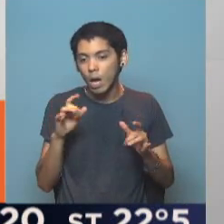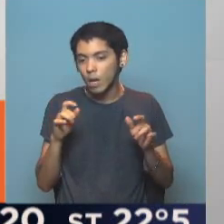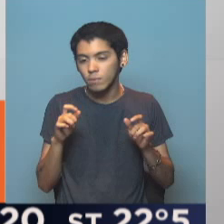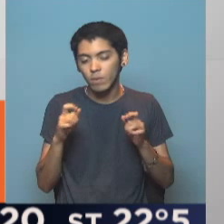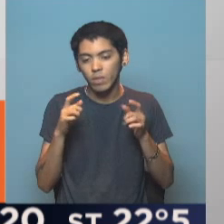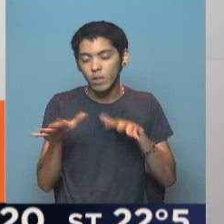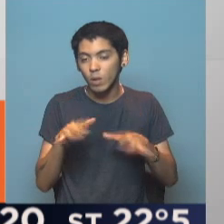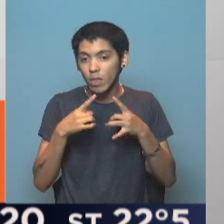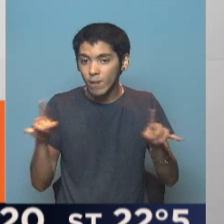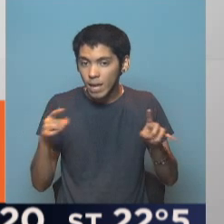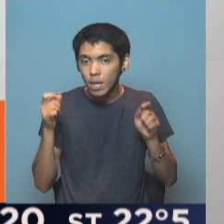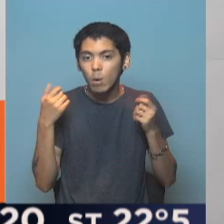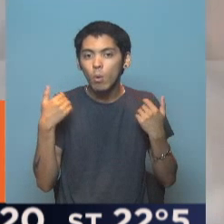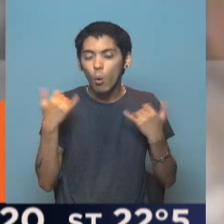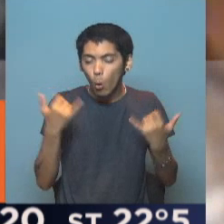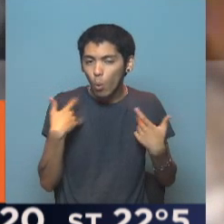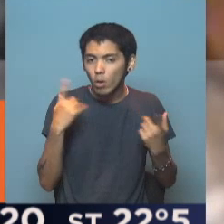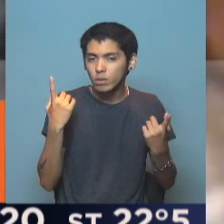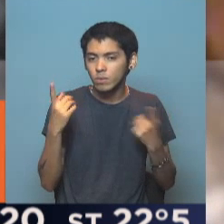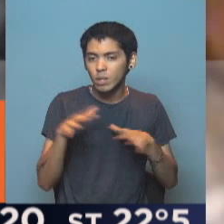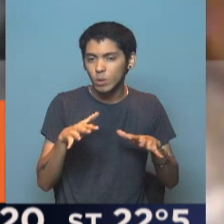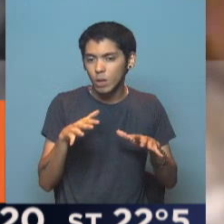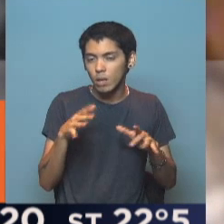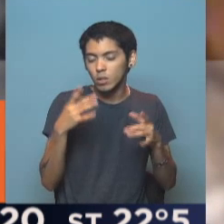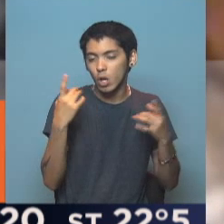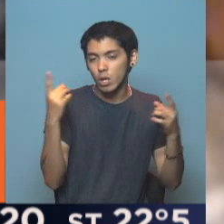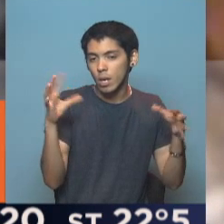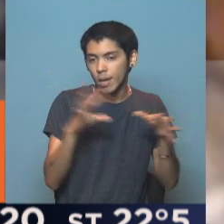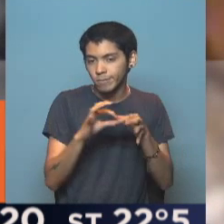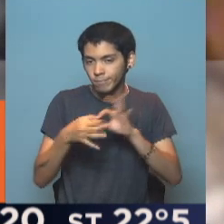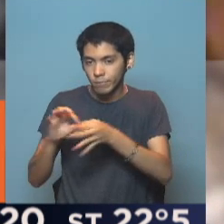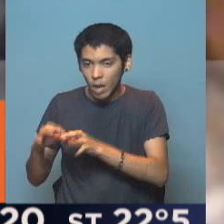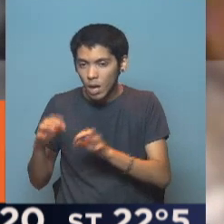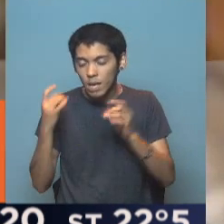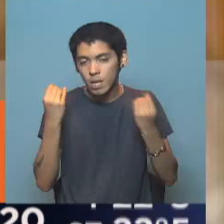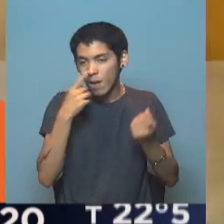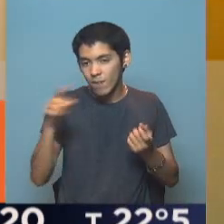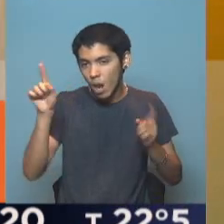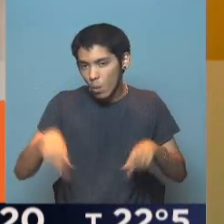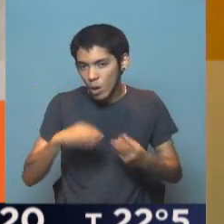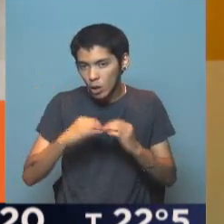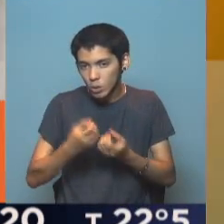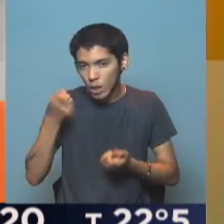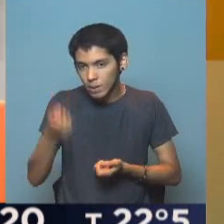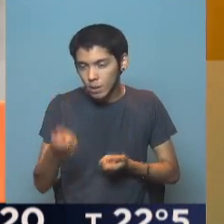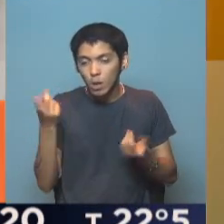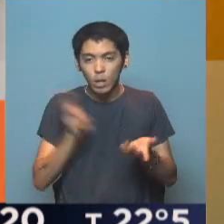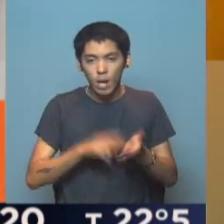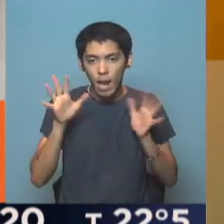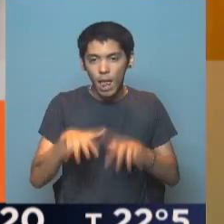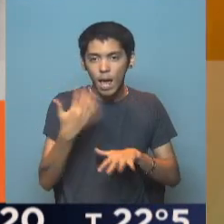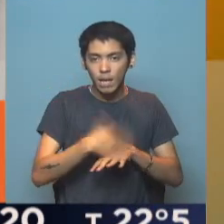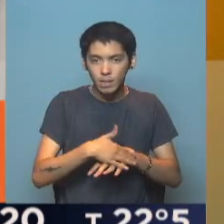una cadena de hechos que hacen que esa muerte se podría haber evitado, como todos los femicidios. Es por eso que nosotros volvemos a salir a las calles y volvemos